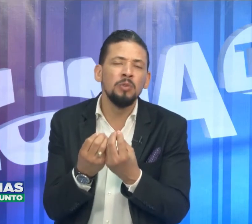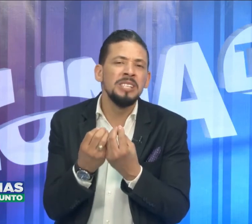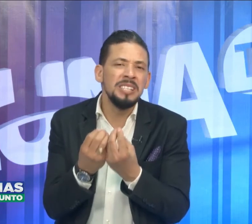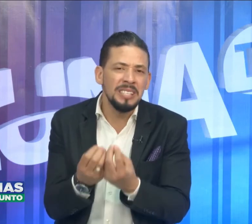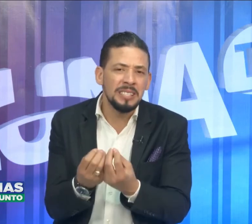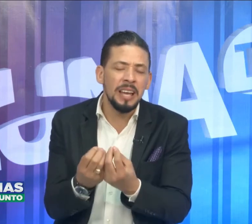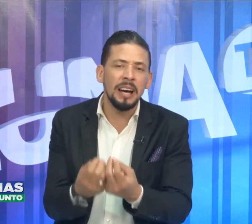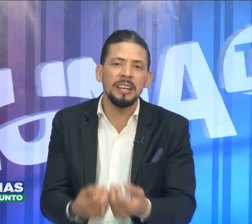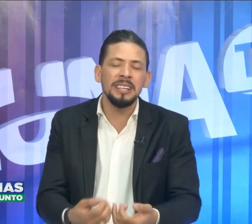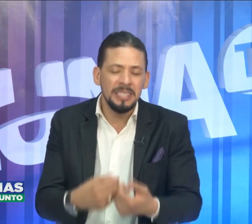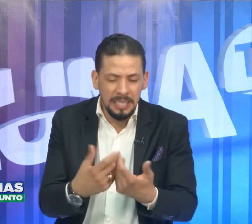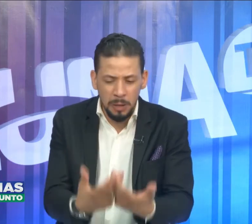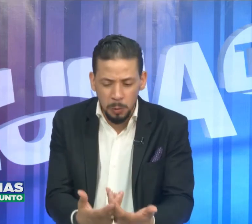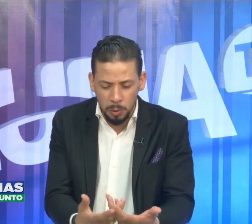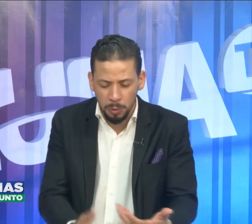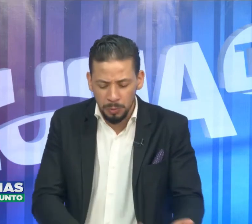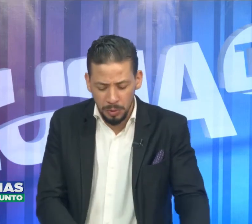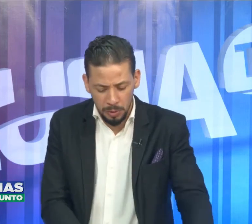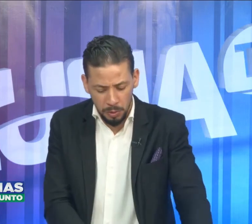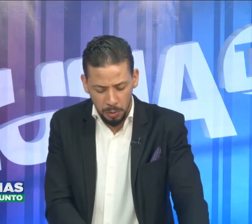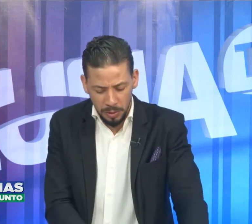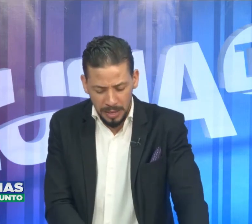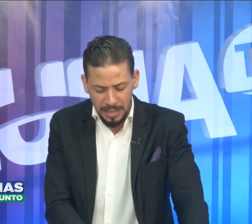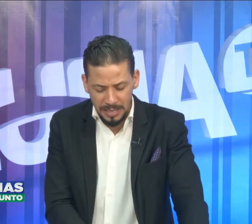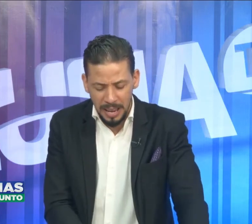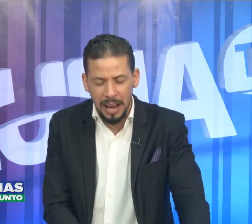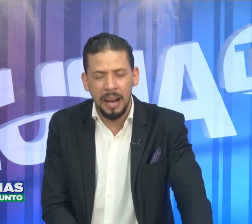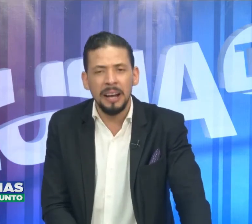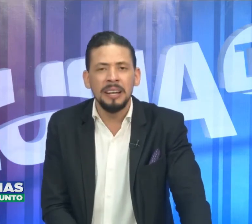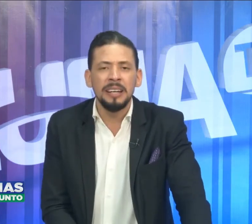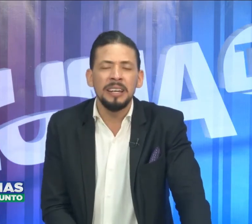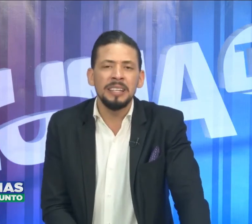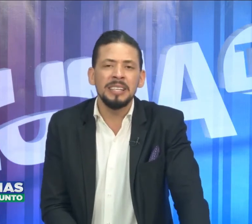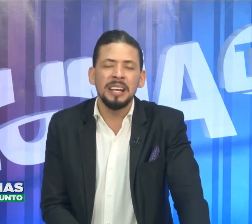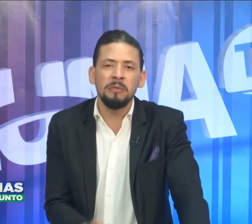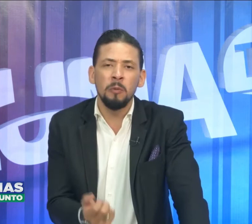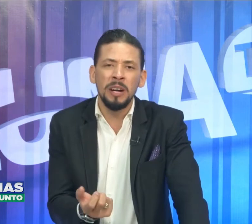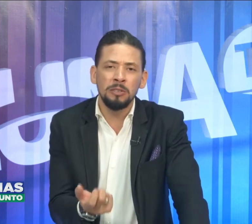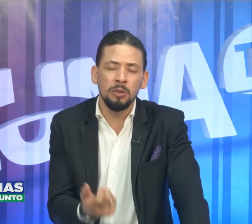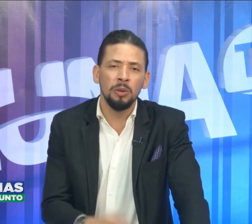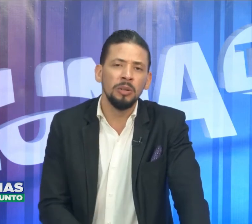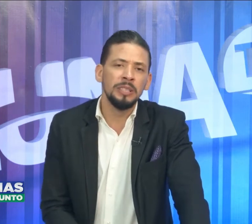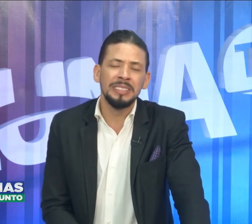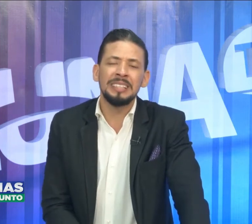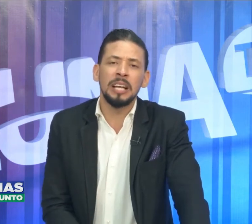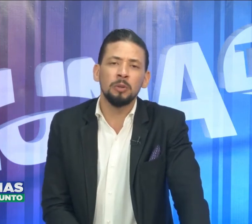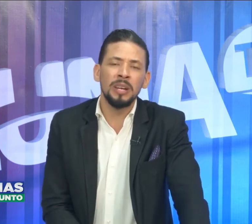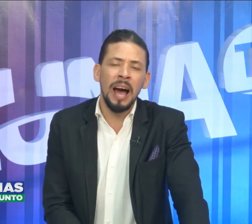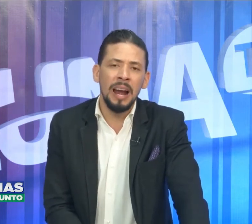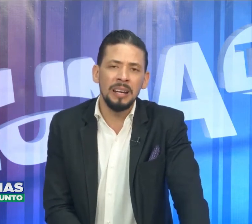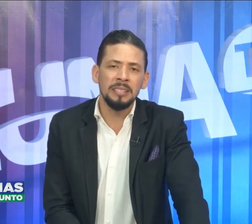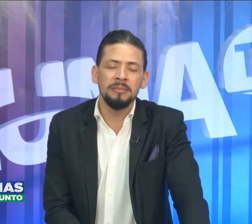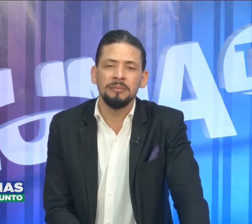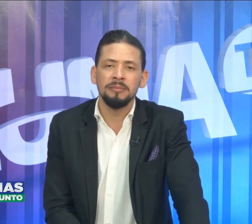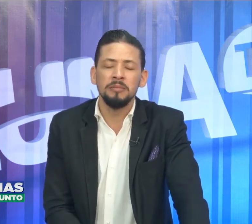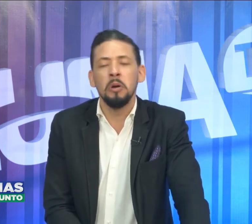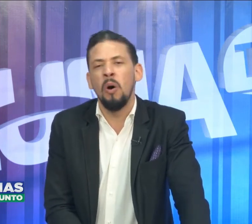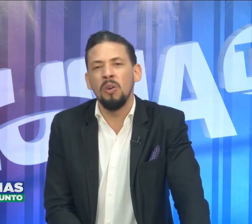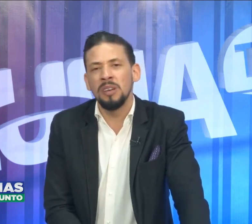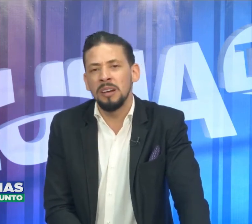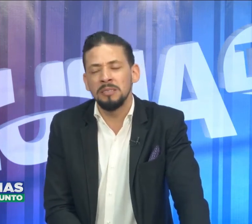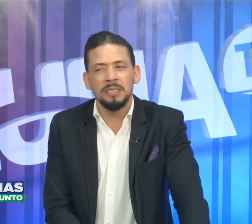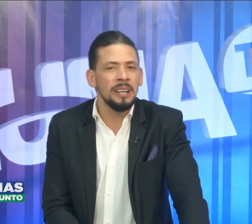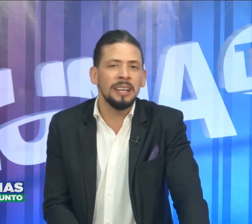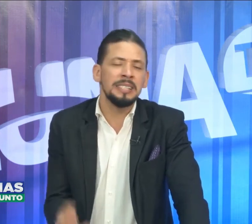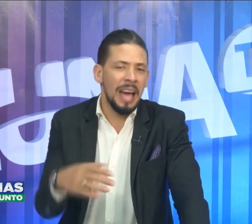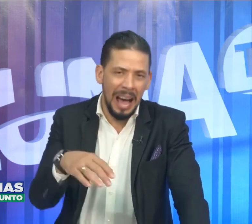sustancia caudillista, ese saludo con ese refuerzo dictatorial.